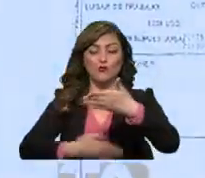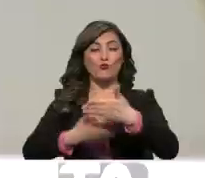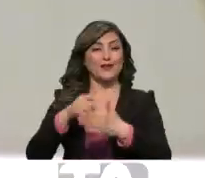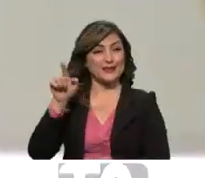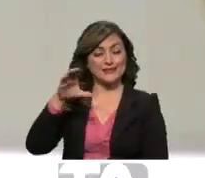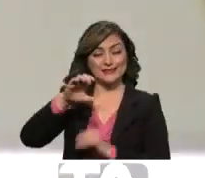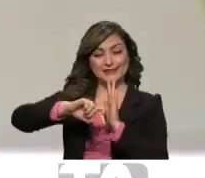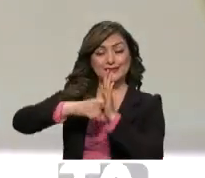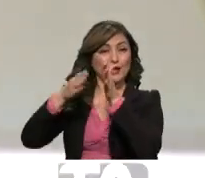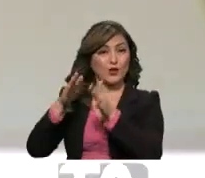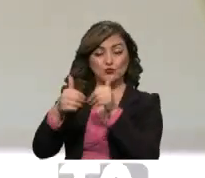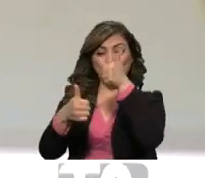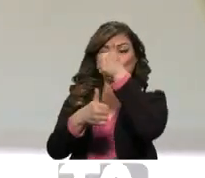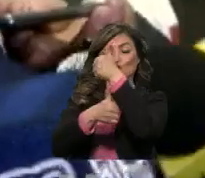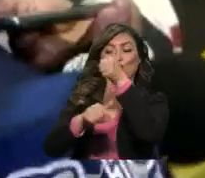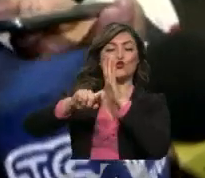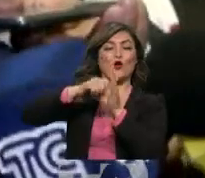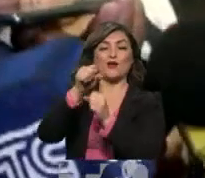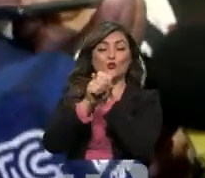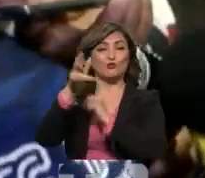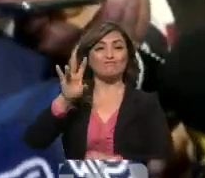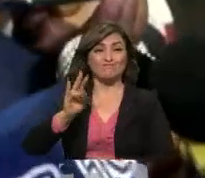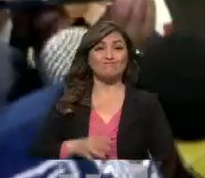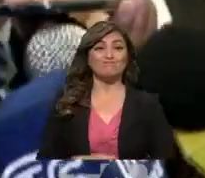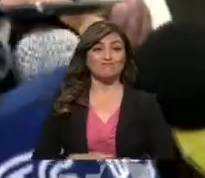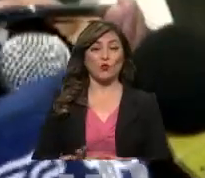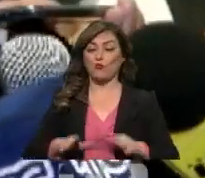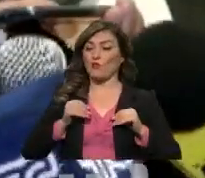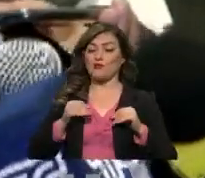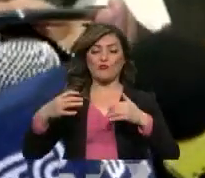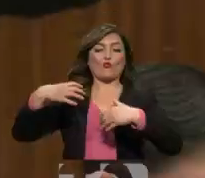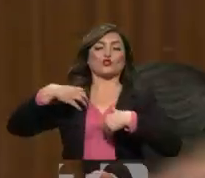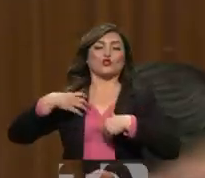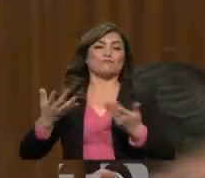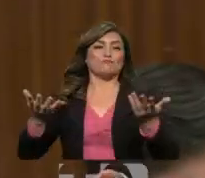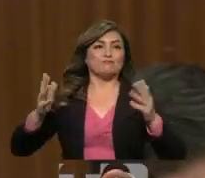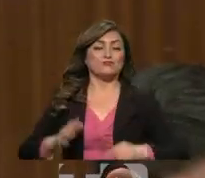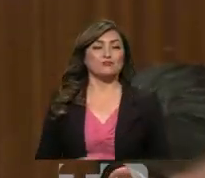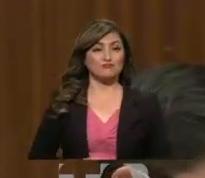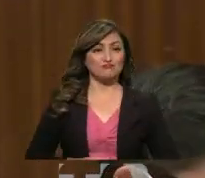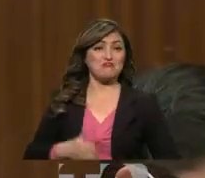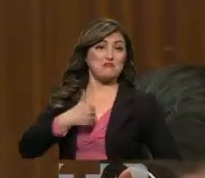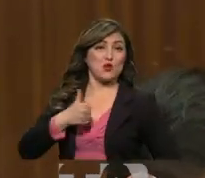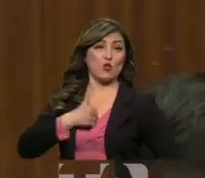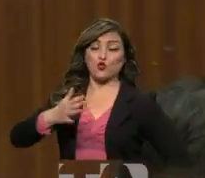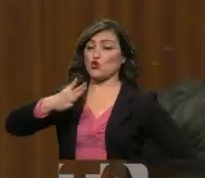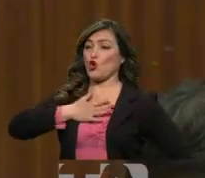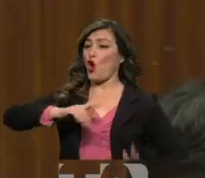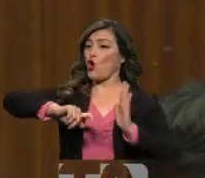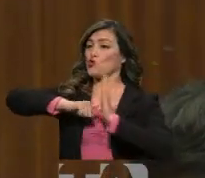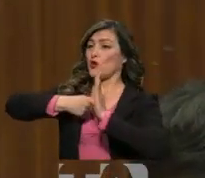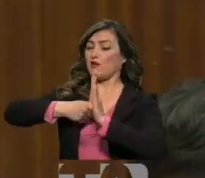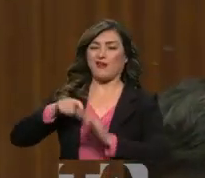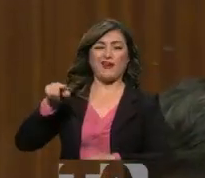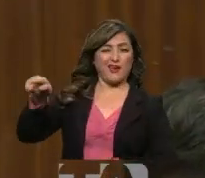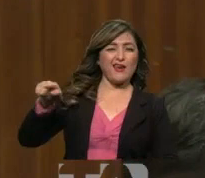que Celi no era subcontralor en 2017, aún así tomó posesión del cargo. Él se autoproclama, él, nadie